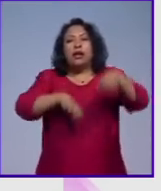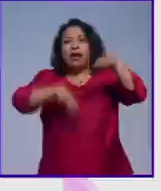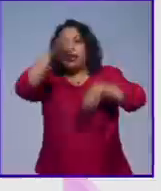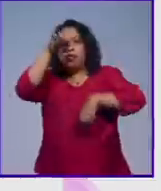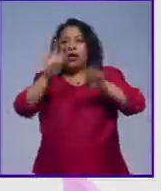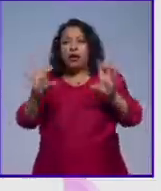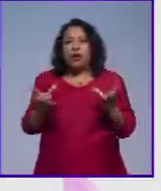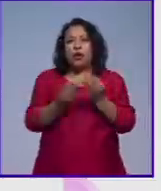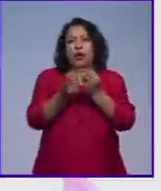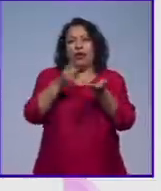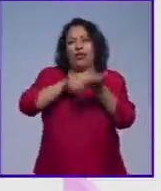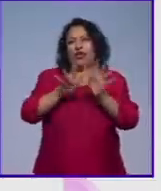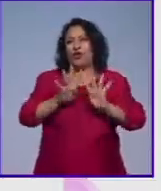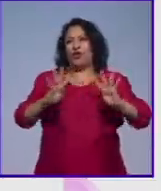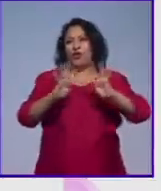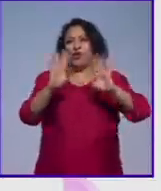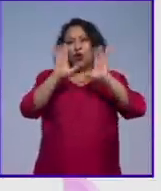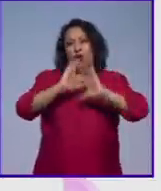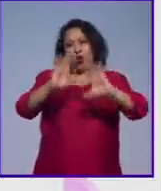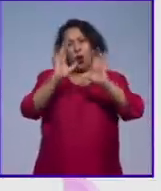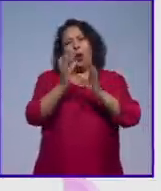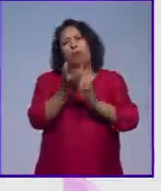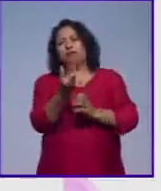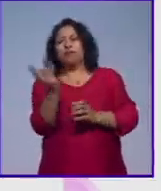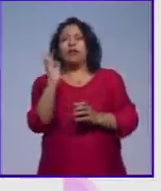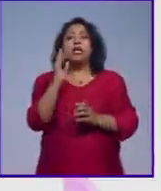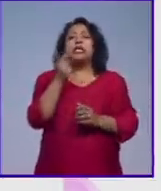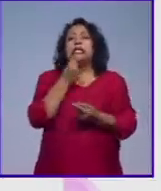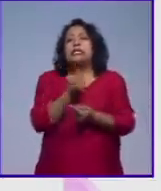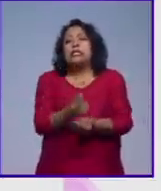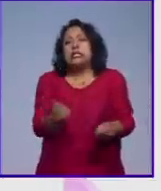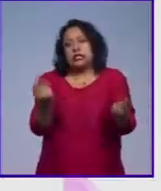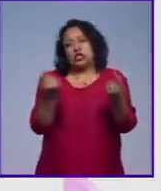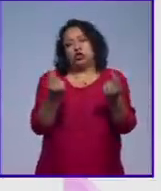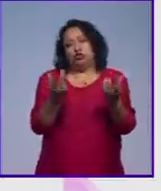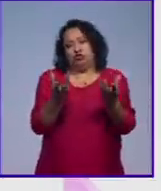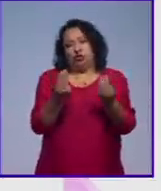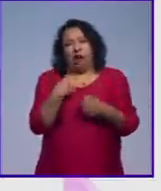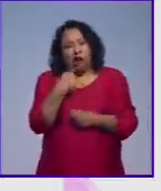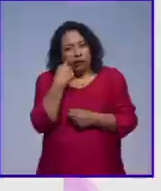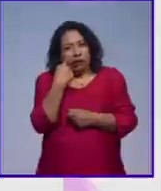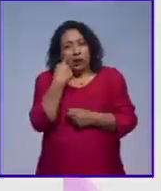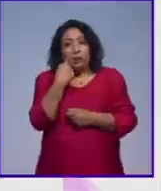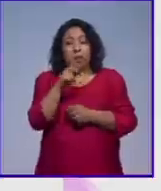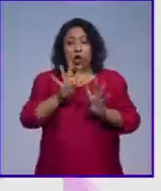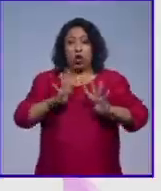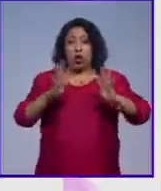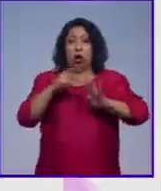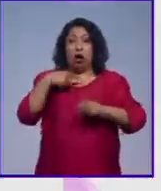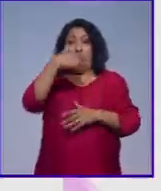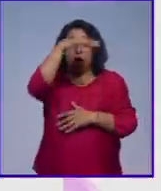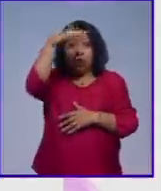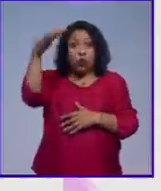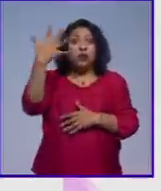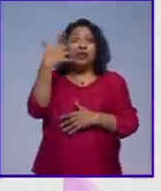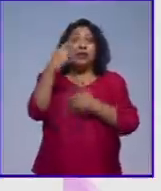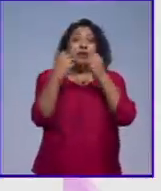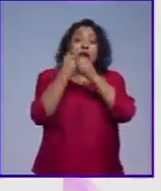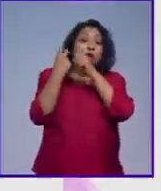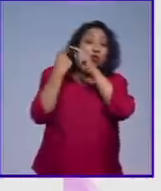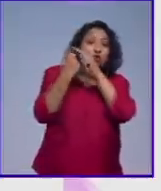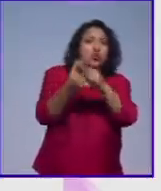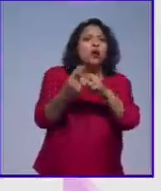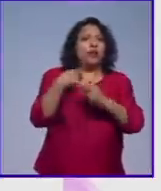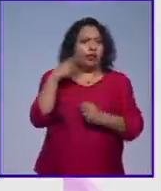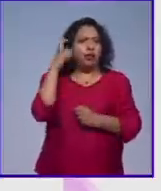quienes conforman este coro. Hay muchos o más, o la mayoría de coros son de niños, son coros infantes, pero un coro de adultos y ya con 10 años de tradición